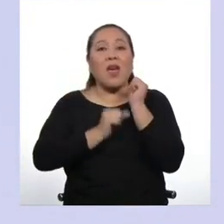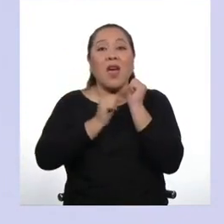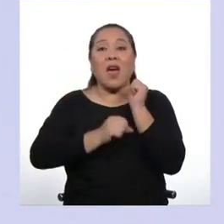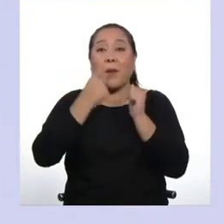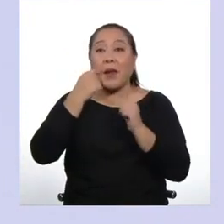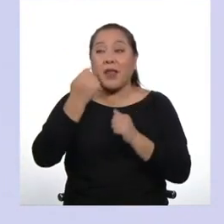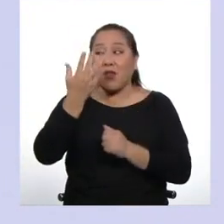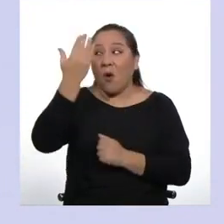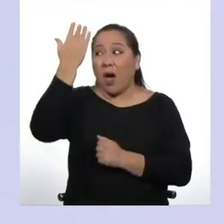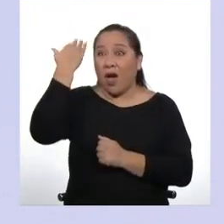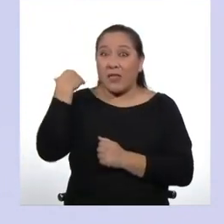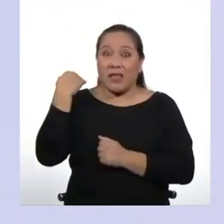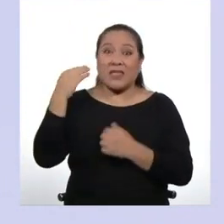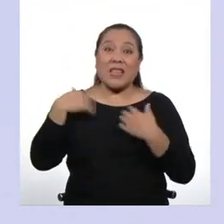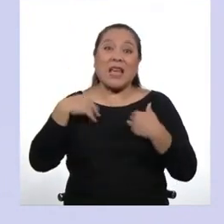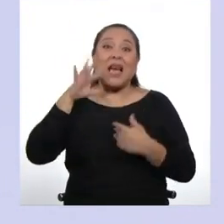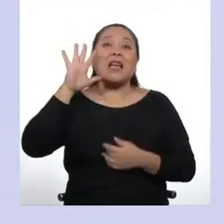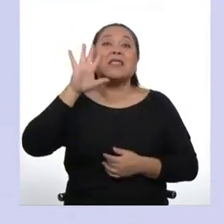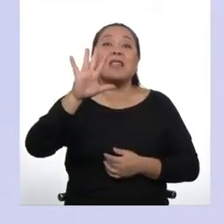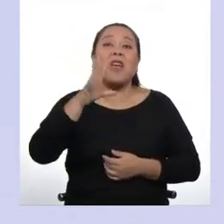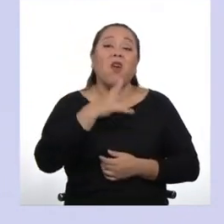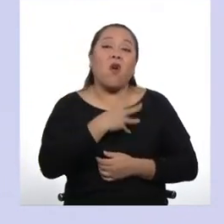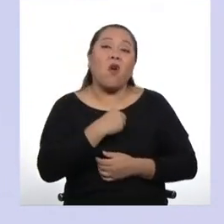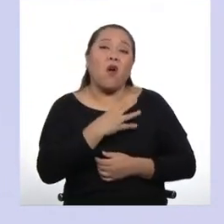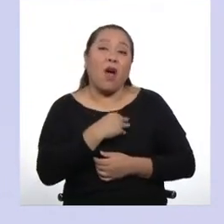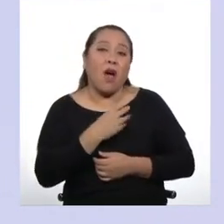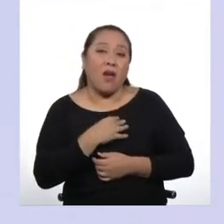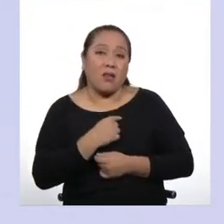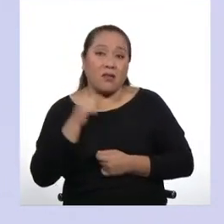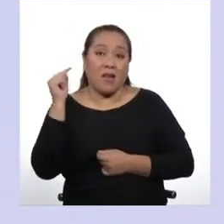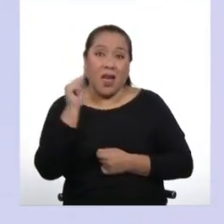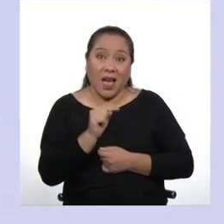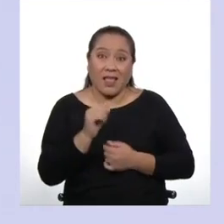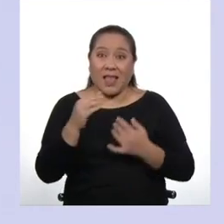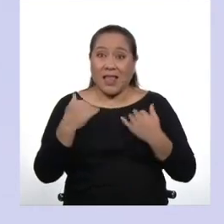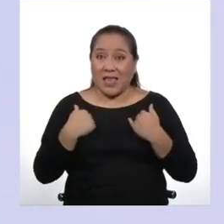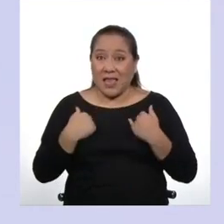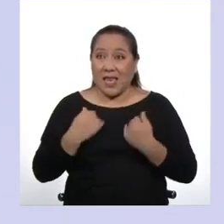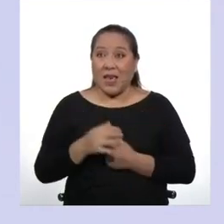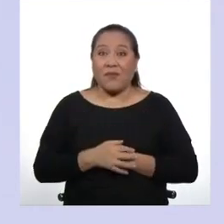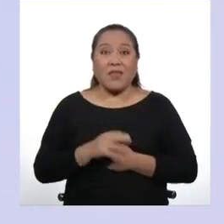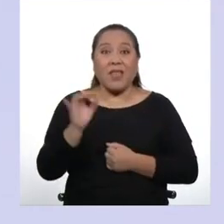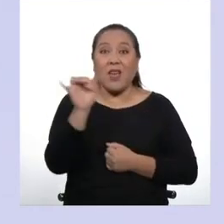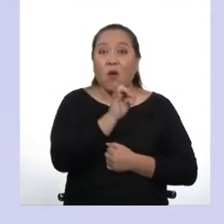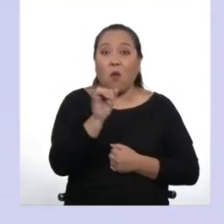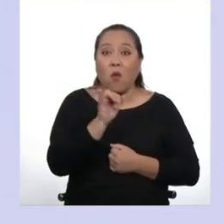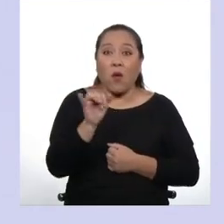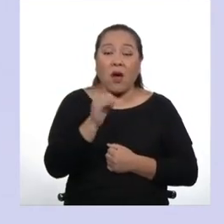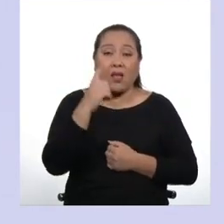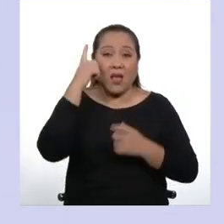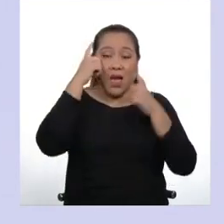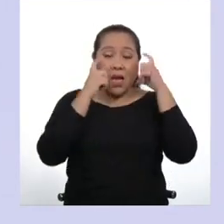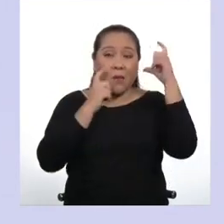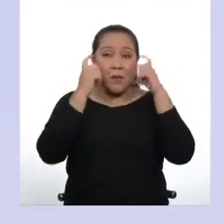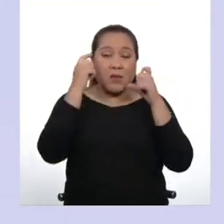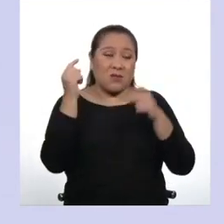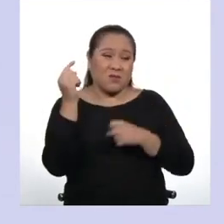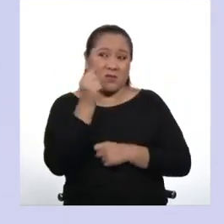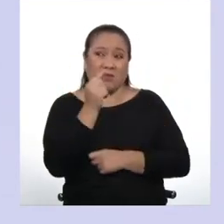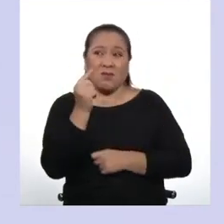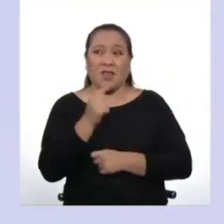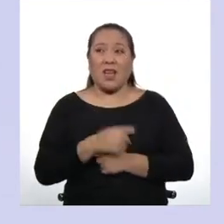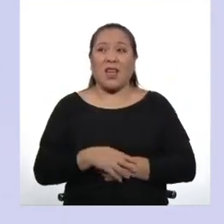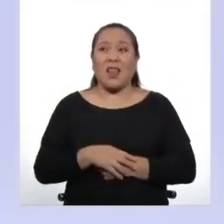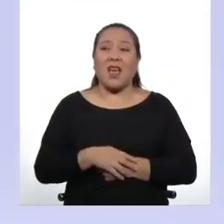en ese tiempo tenía 5 años. Él tenía exactamente la misma expresión que el niño de